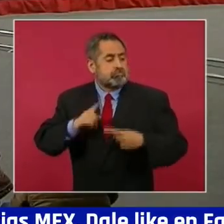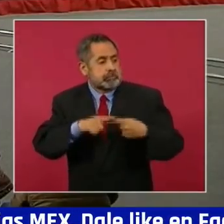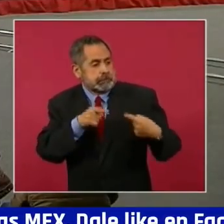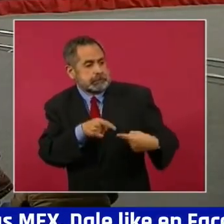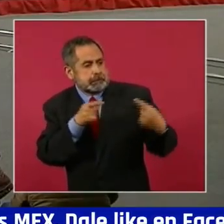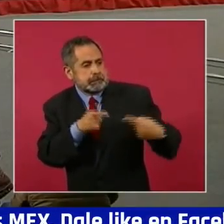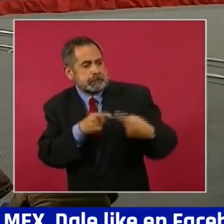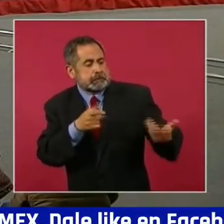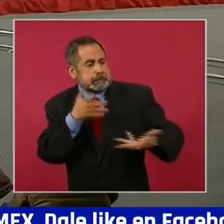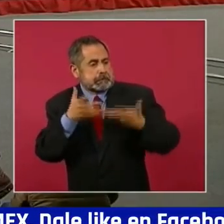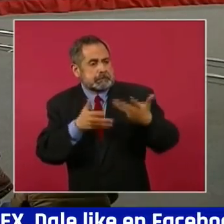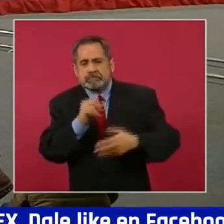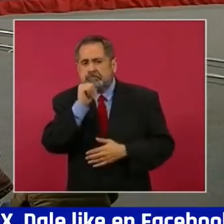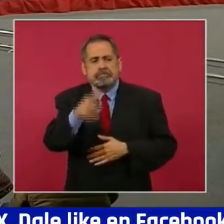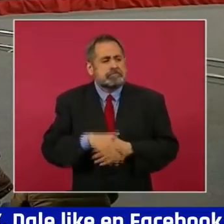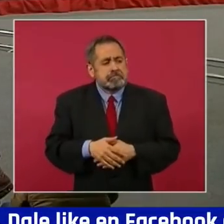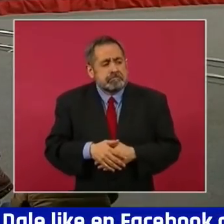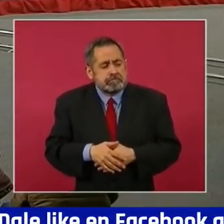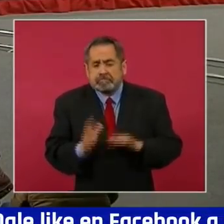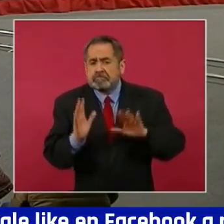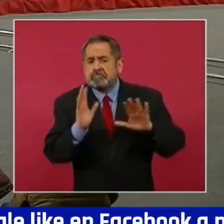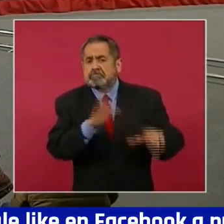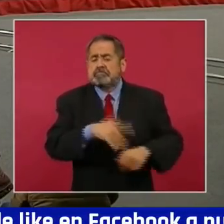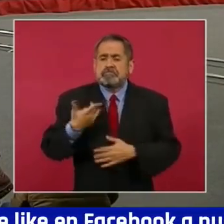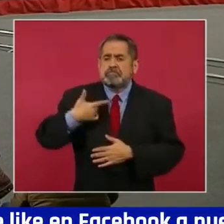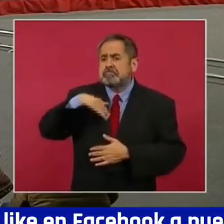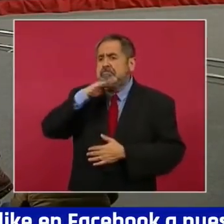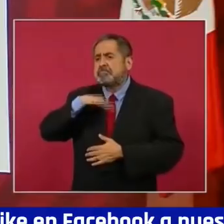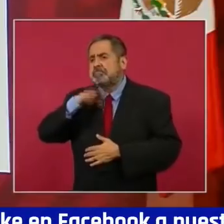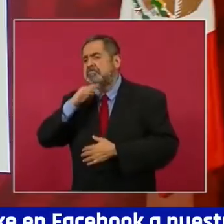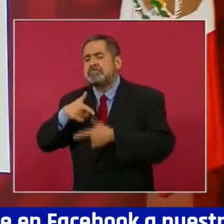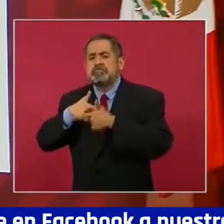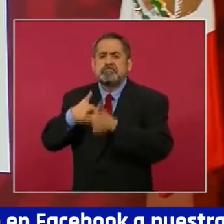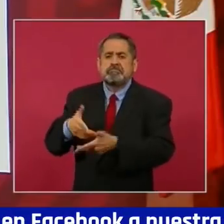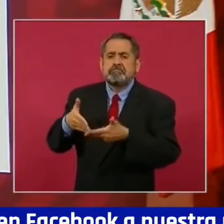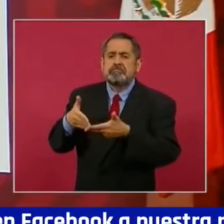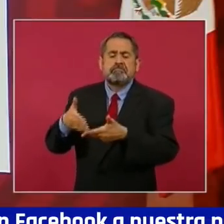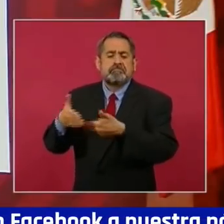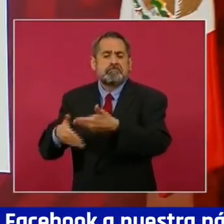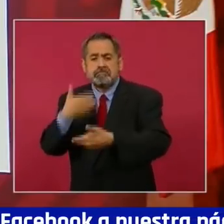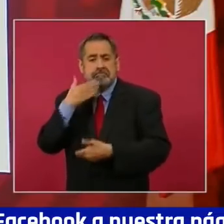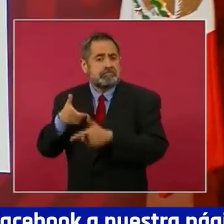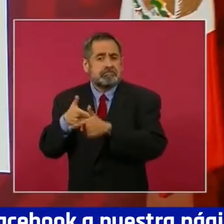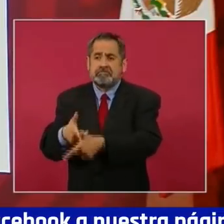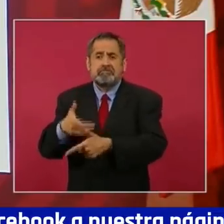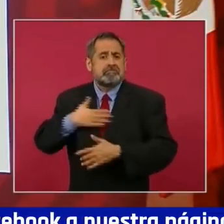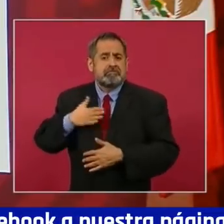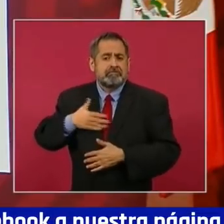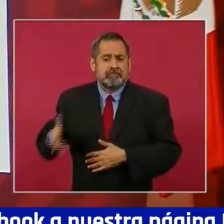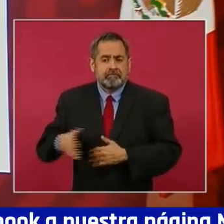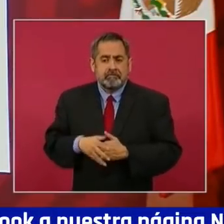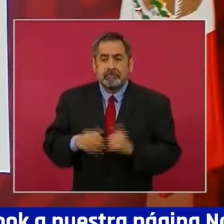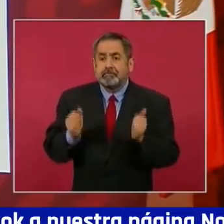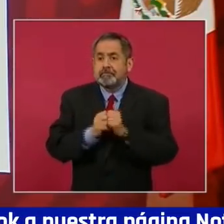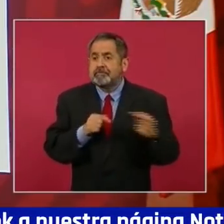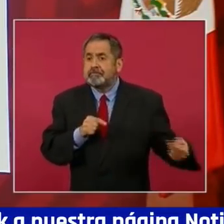sin ninguna ola que le inquiete o altere su ruta. Es más, no solo eso, con la